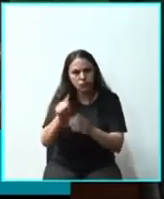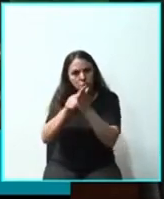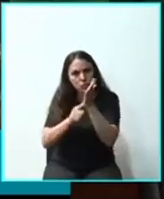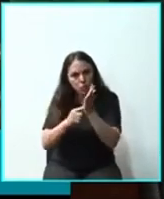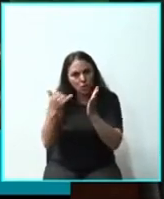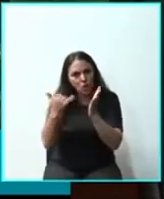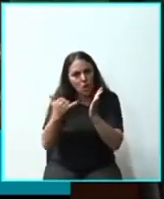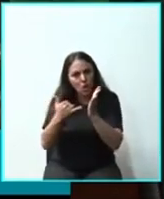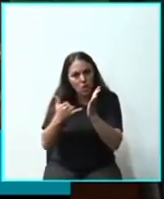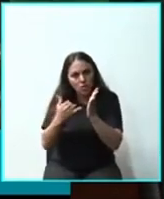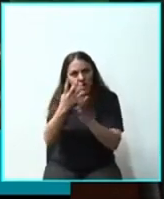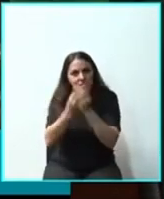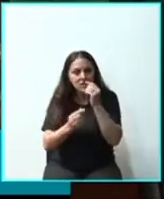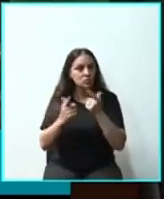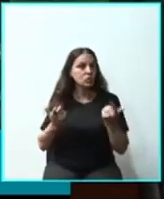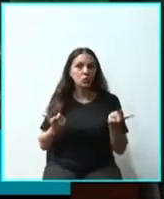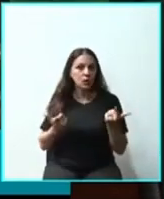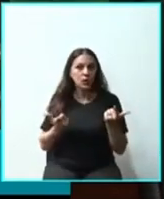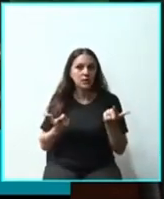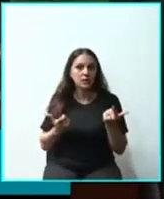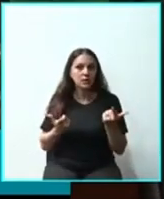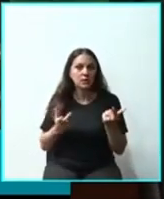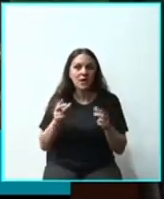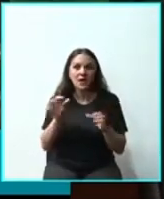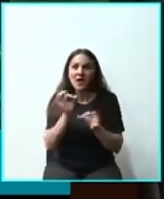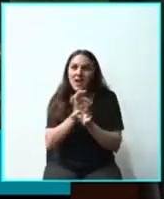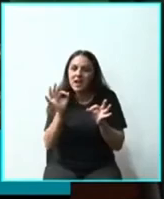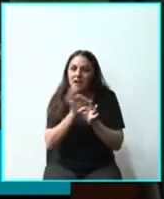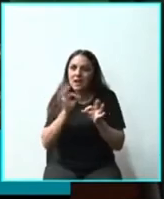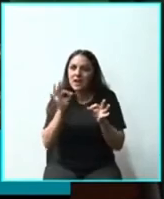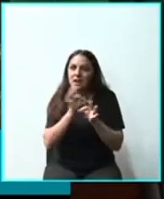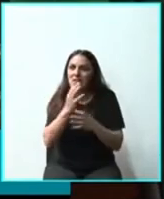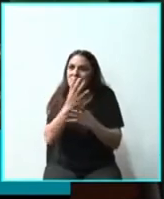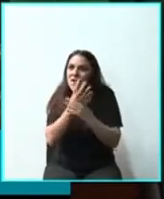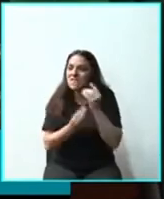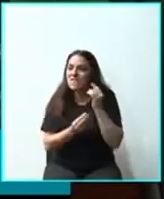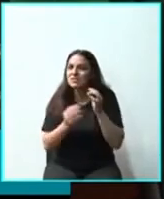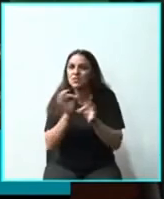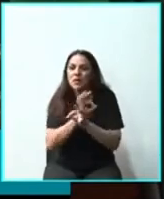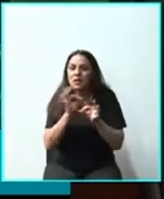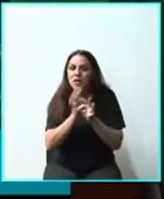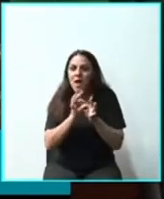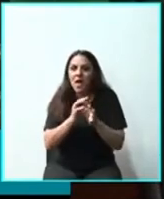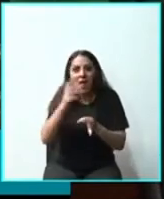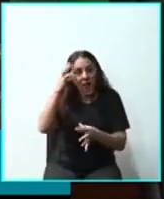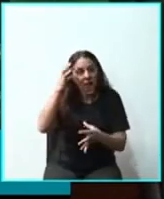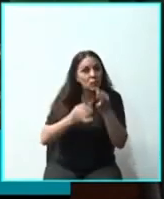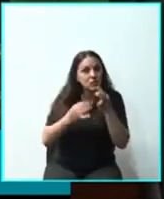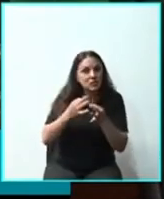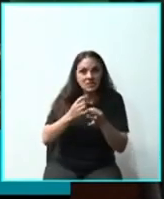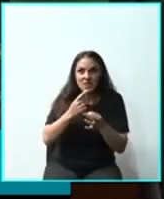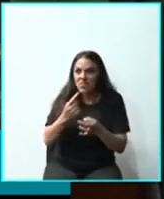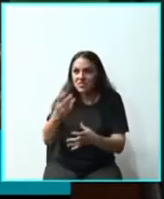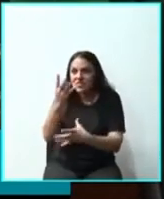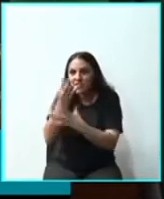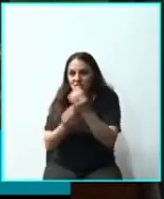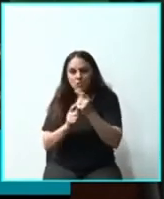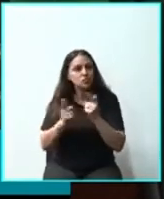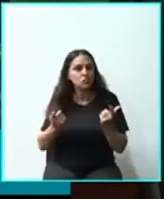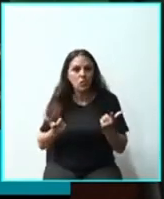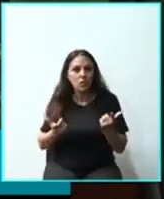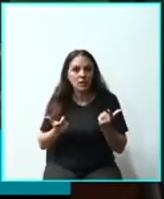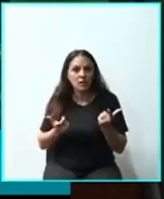filtraciones? No hubo ninguna devolución de la justicia en el sentido de que